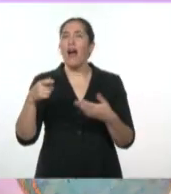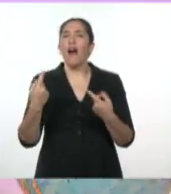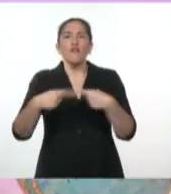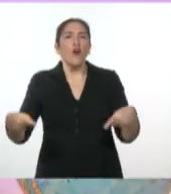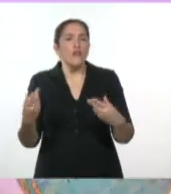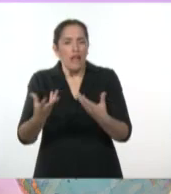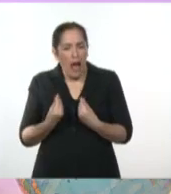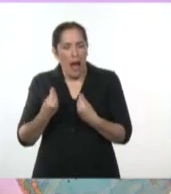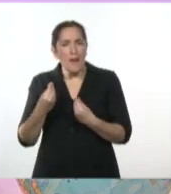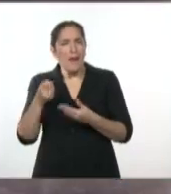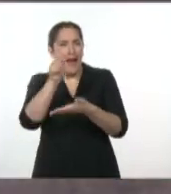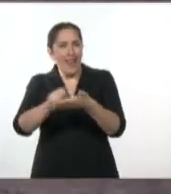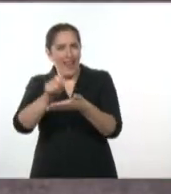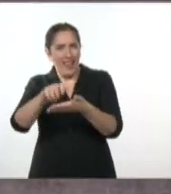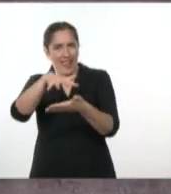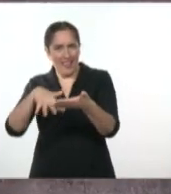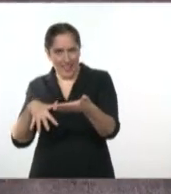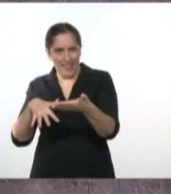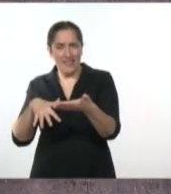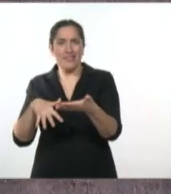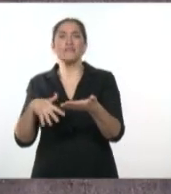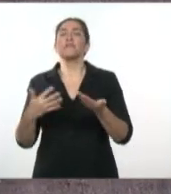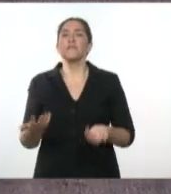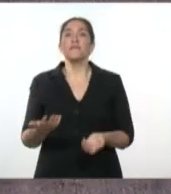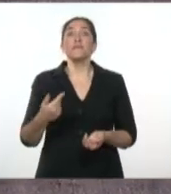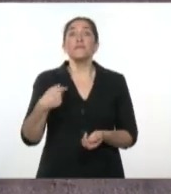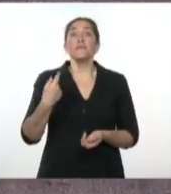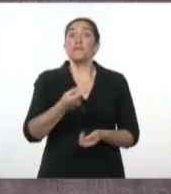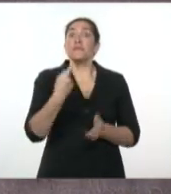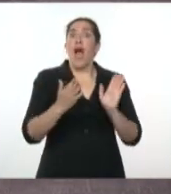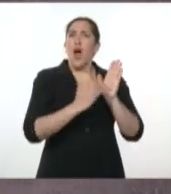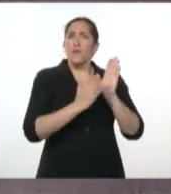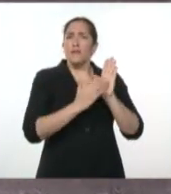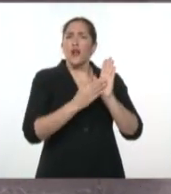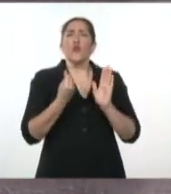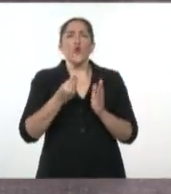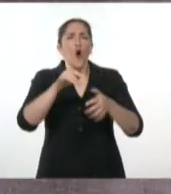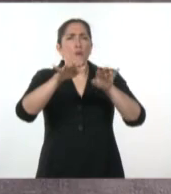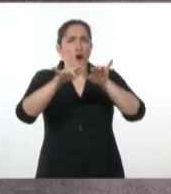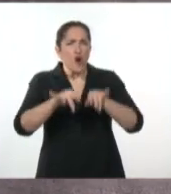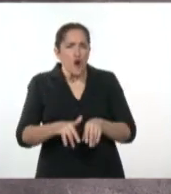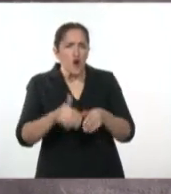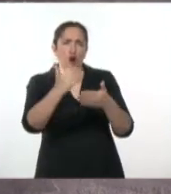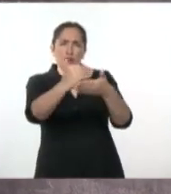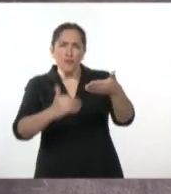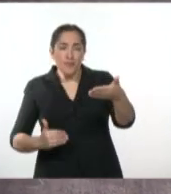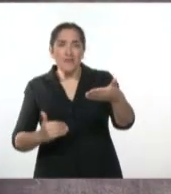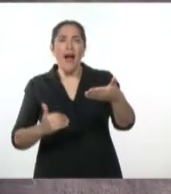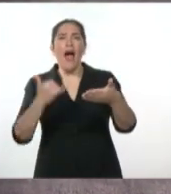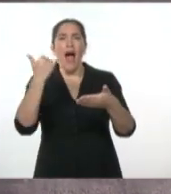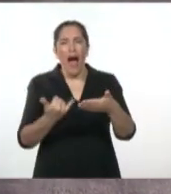Sí. Vamos a ver que para desarrollar nuestros textos argumentativos vamos a tener por un lado los procedimientos, que